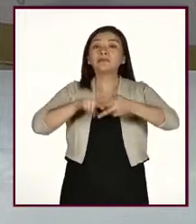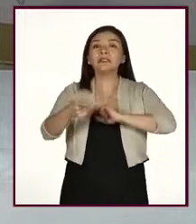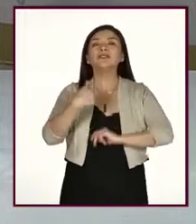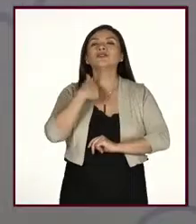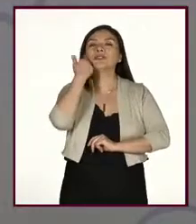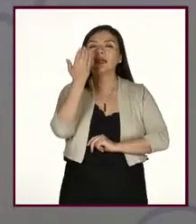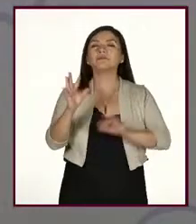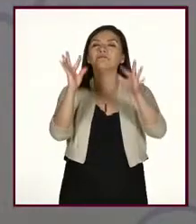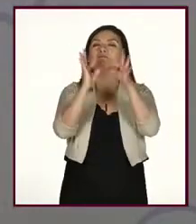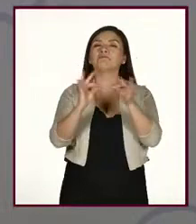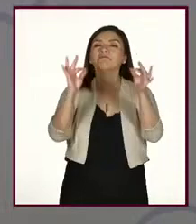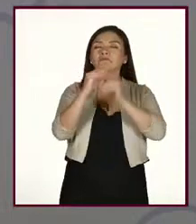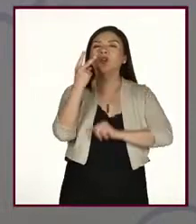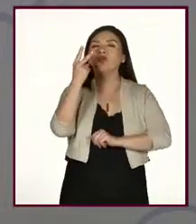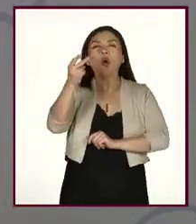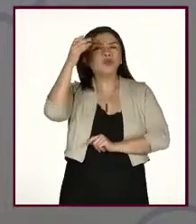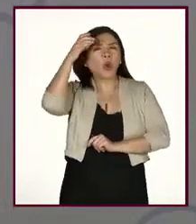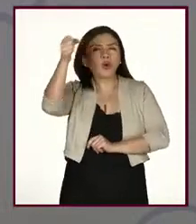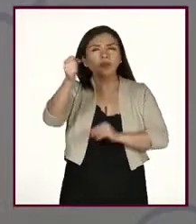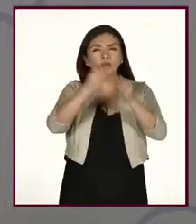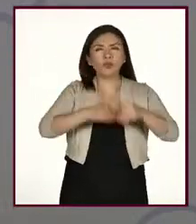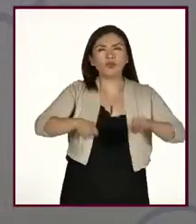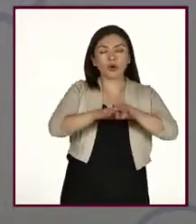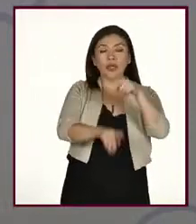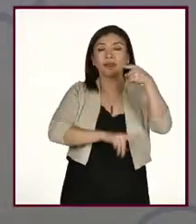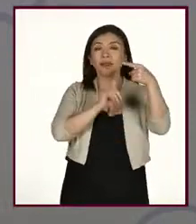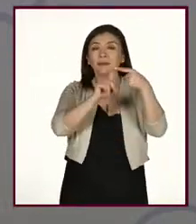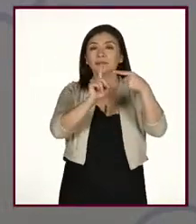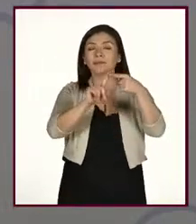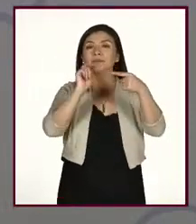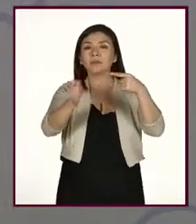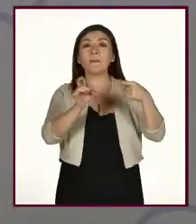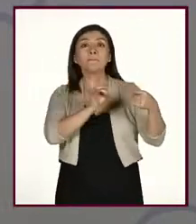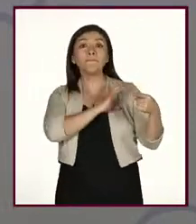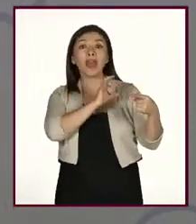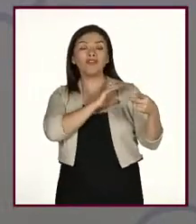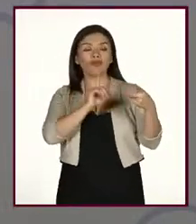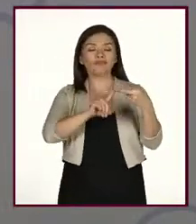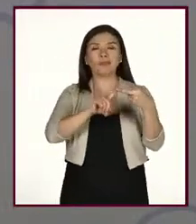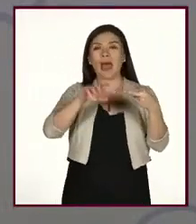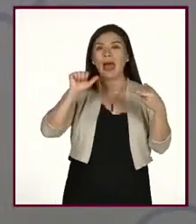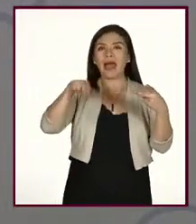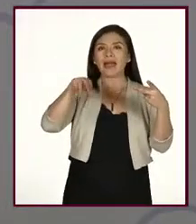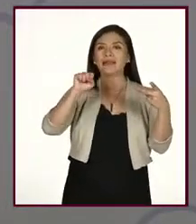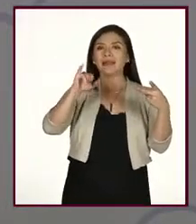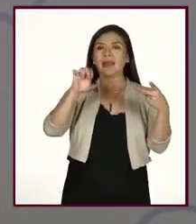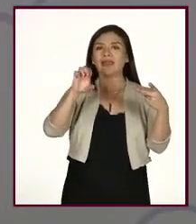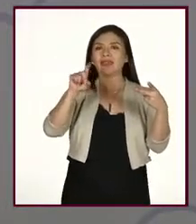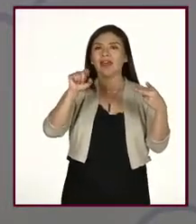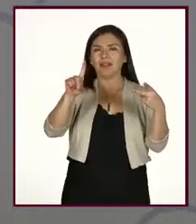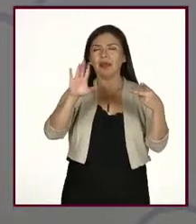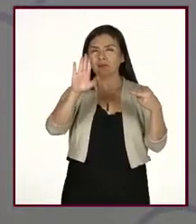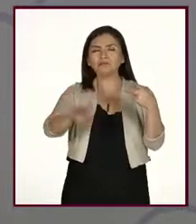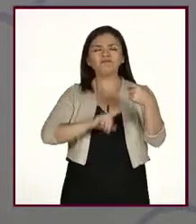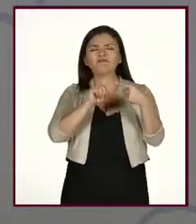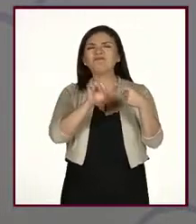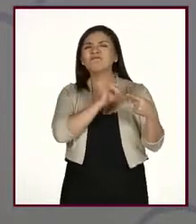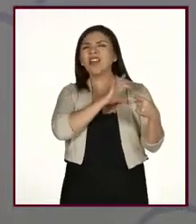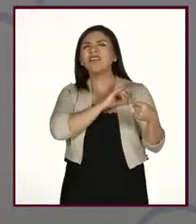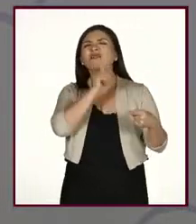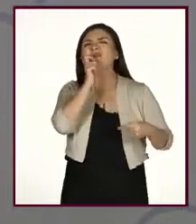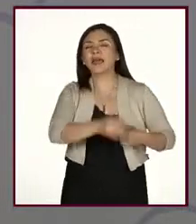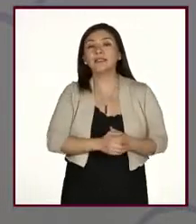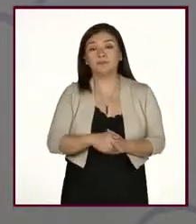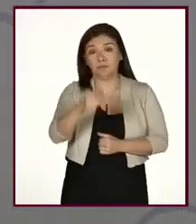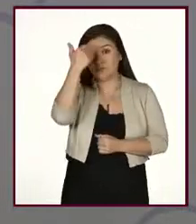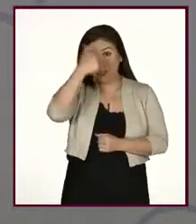gustaría tocar como dos conceptos importantes. Uno de ellos es el miedo y el otro la ansiedad. ¿Qué es lo que vamos a entender respecto al miedo? Pues saber